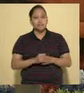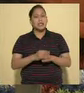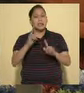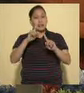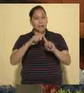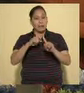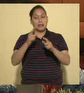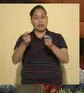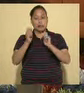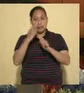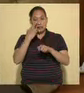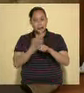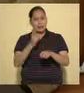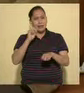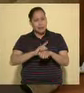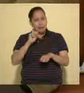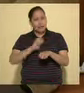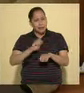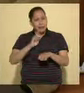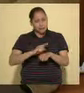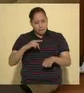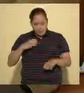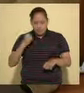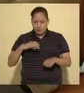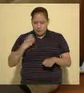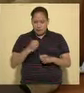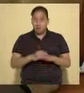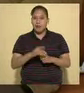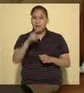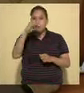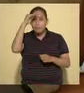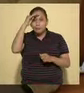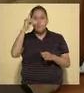tarea que hay que repetir a diario, sobre todo, para estar consciente, ¿no?